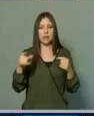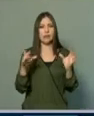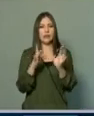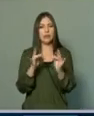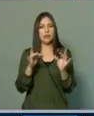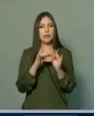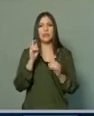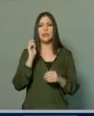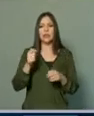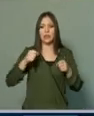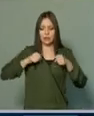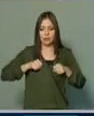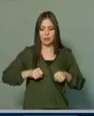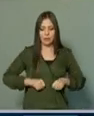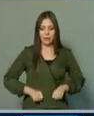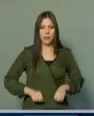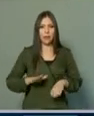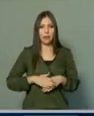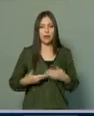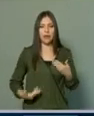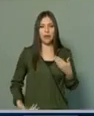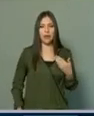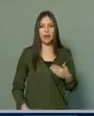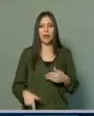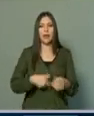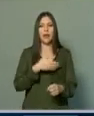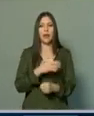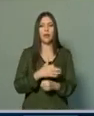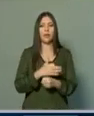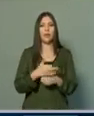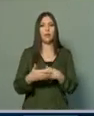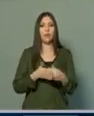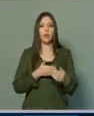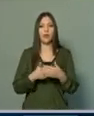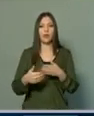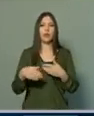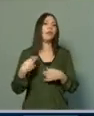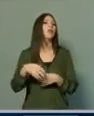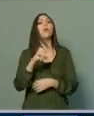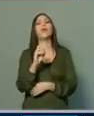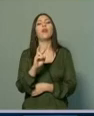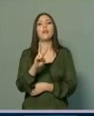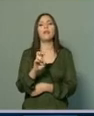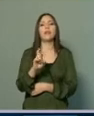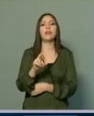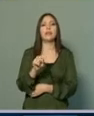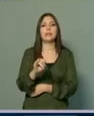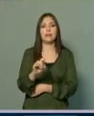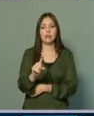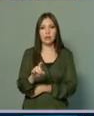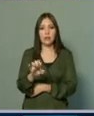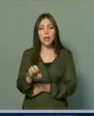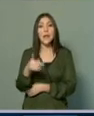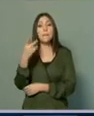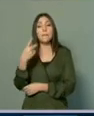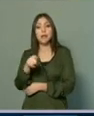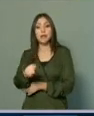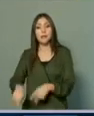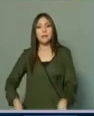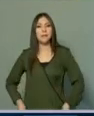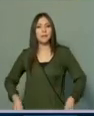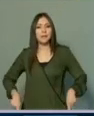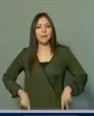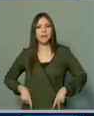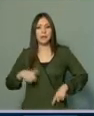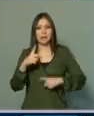camisas vienen un poco más largas, este estilo urbano que se estuvo usando mucho, no oversize, pero también veo que los pants, en los hombres